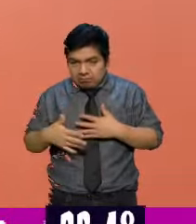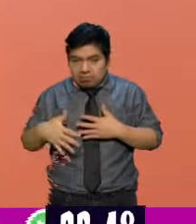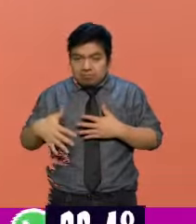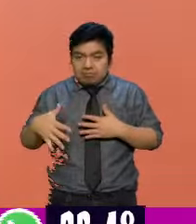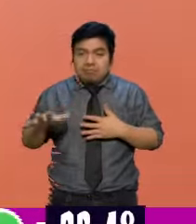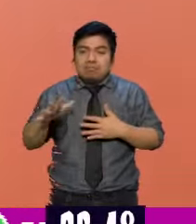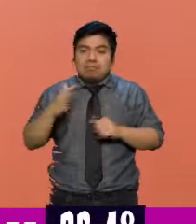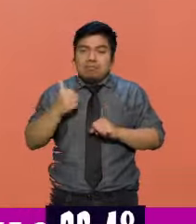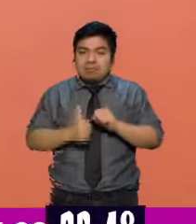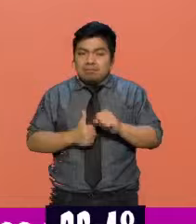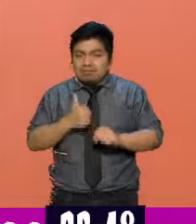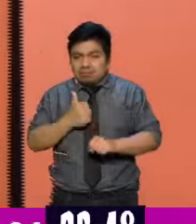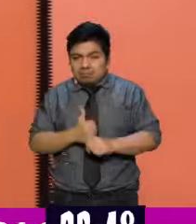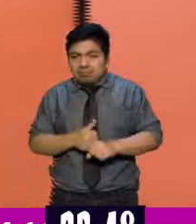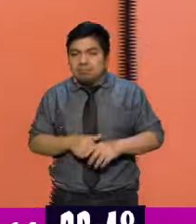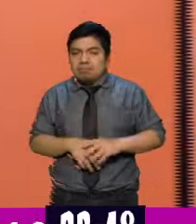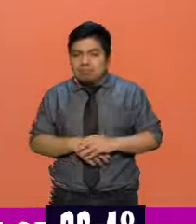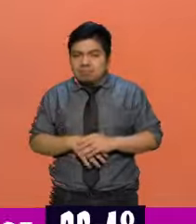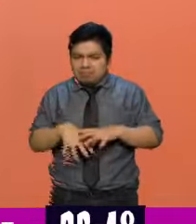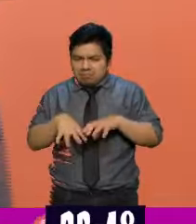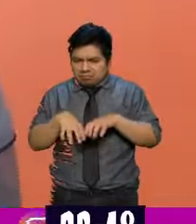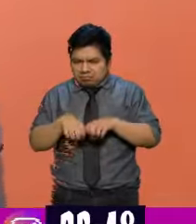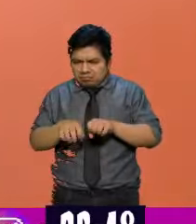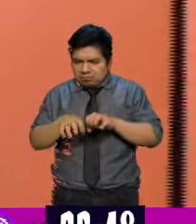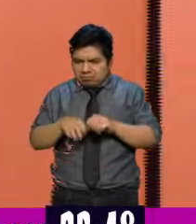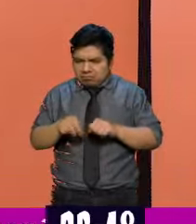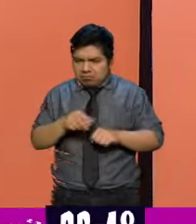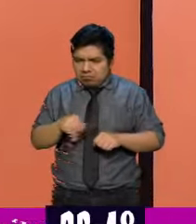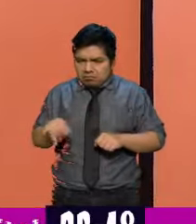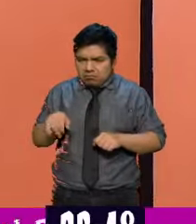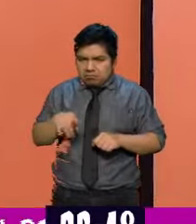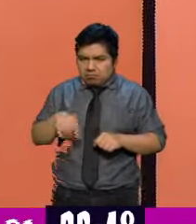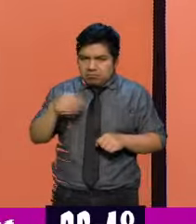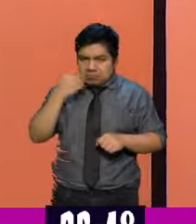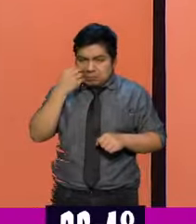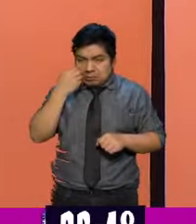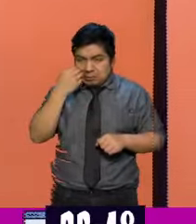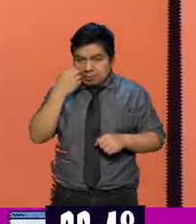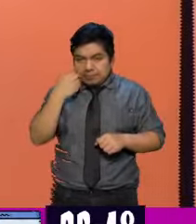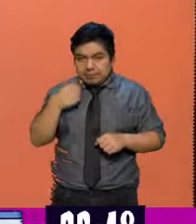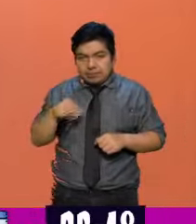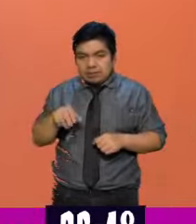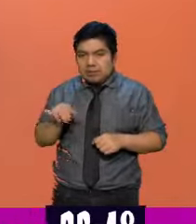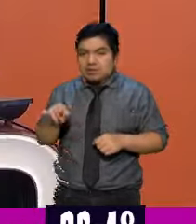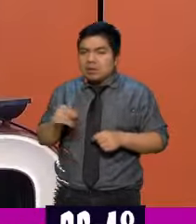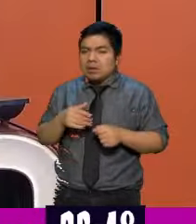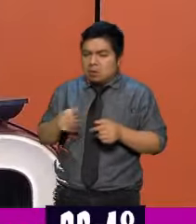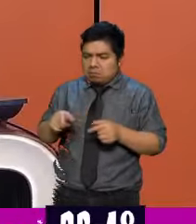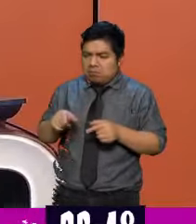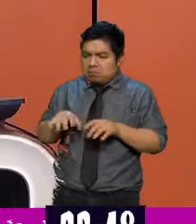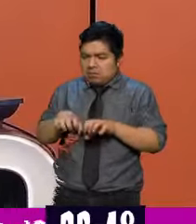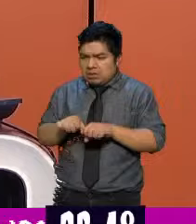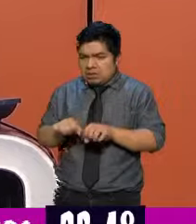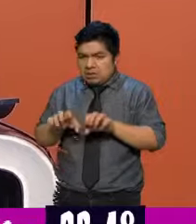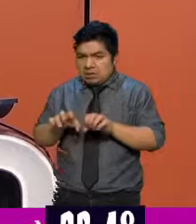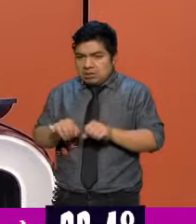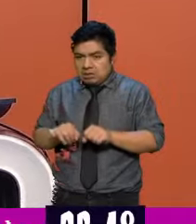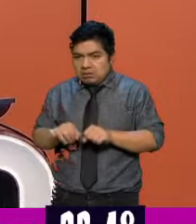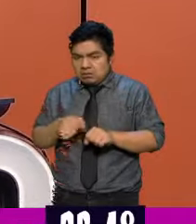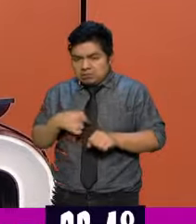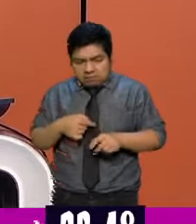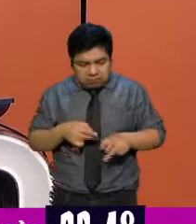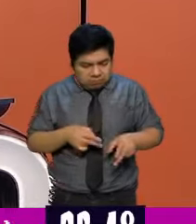Años, literal. Literal, literal. ¿La masa o ya así? Ya sí, ya sí hecho. También la masa dura. Estoy viendo que alguien me robó